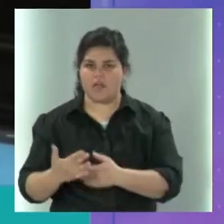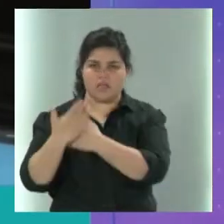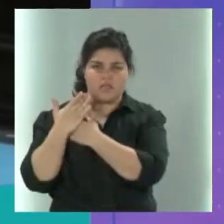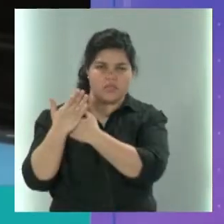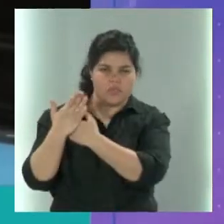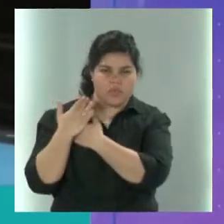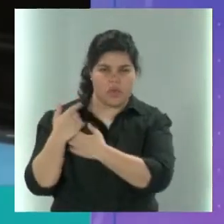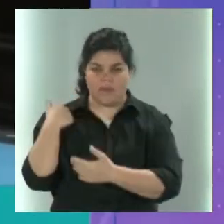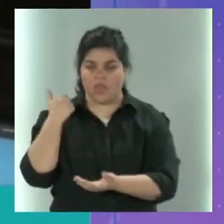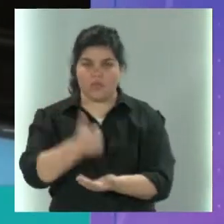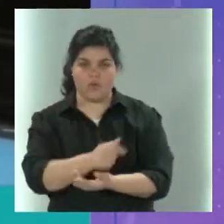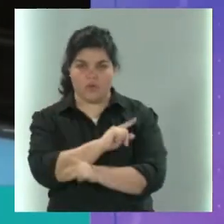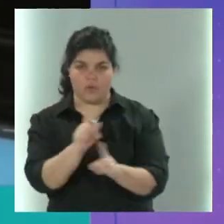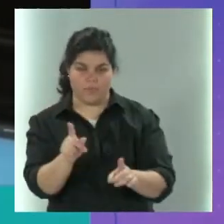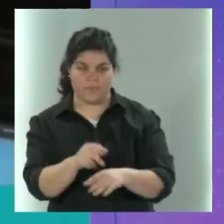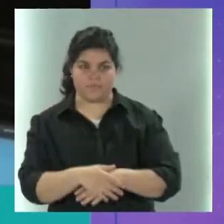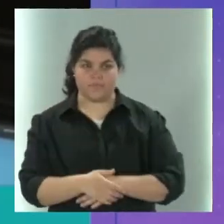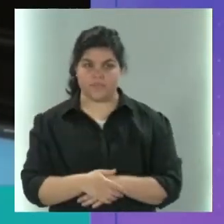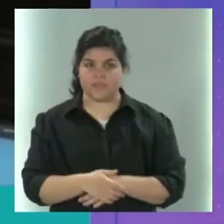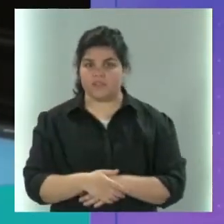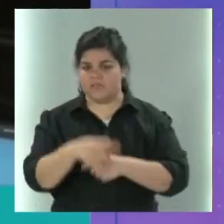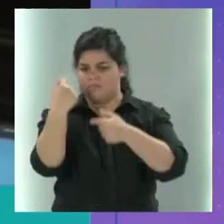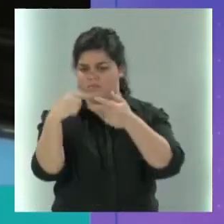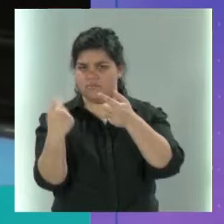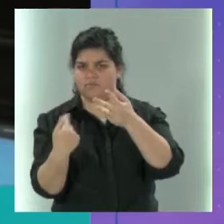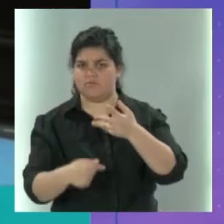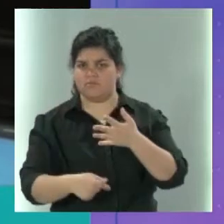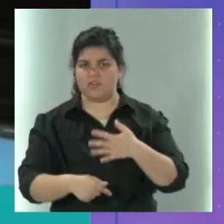para que no esté aquí. Viendo la urgencia,